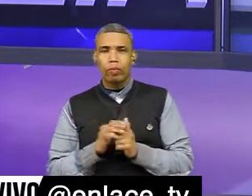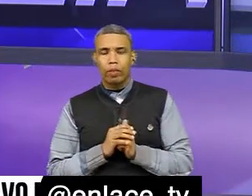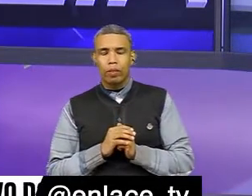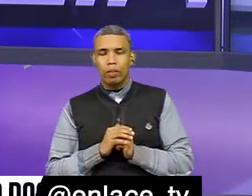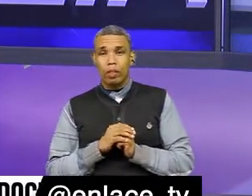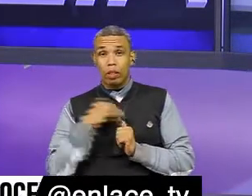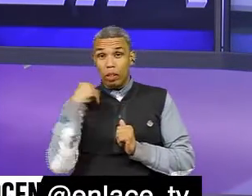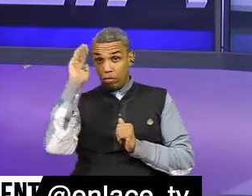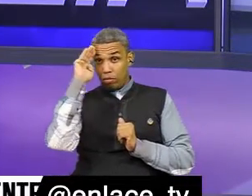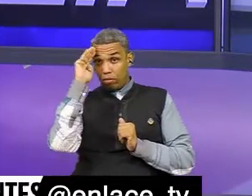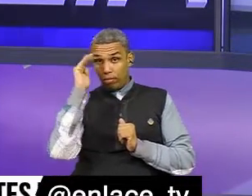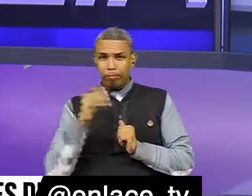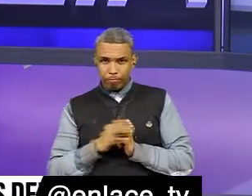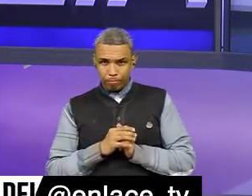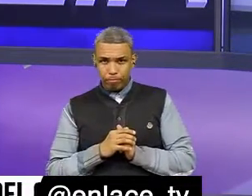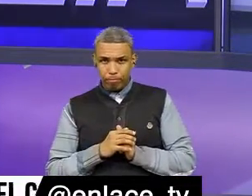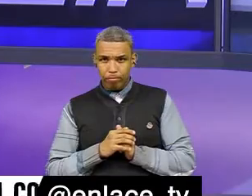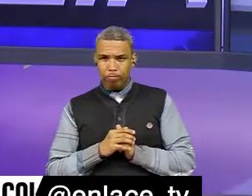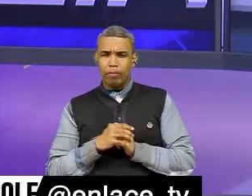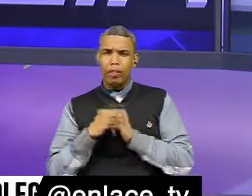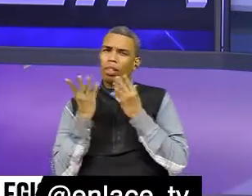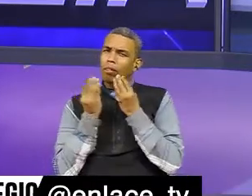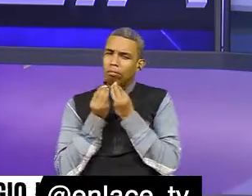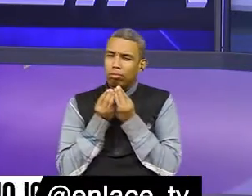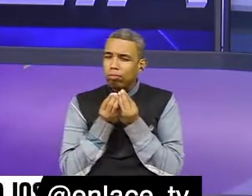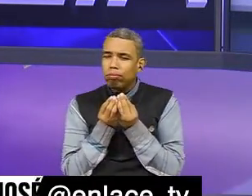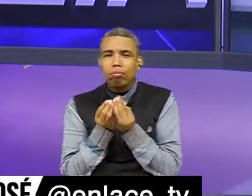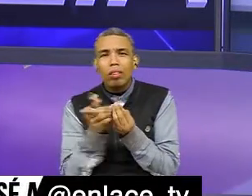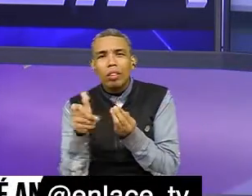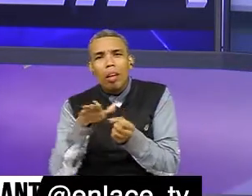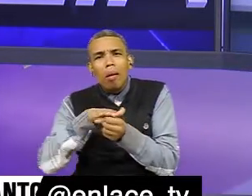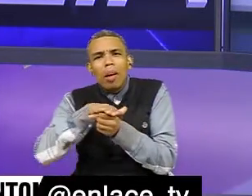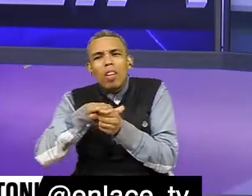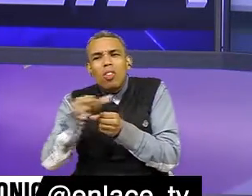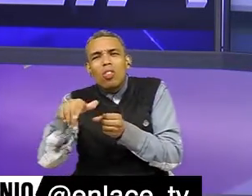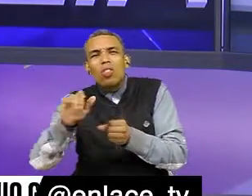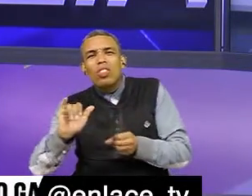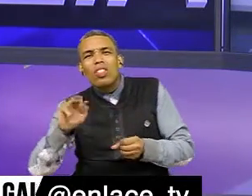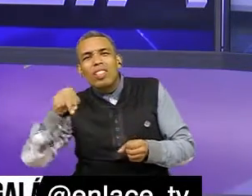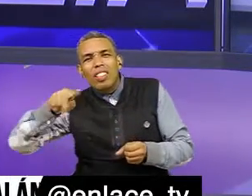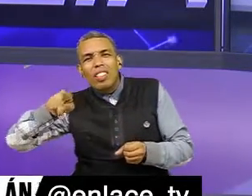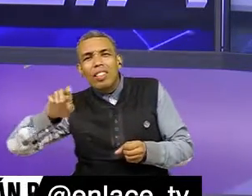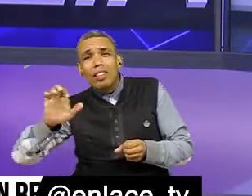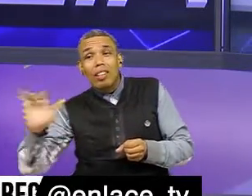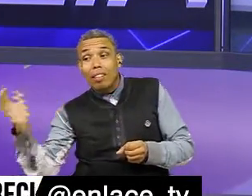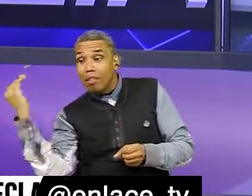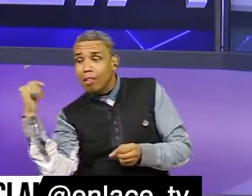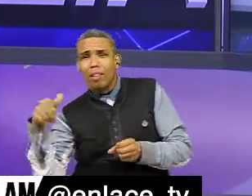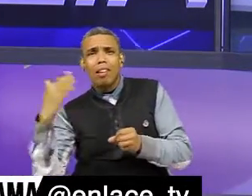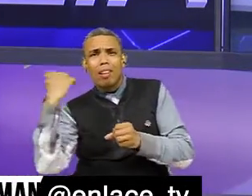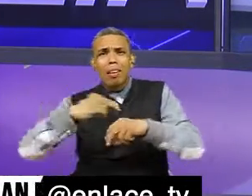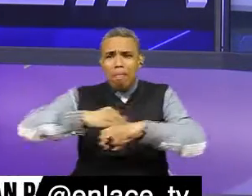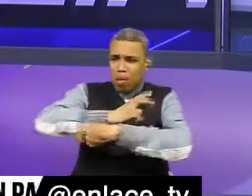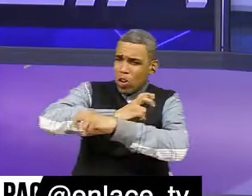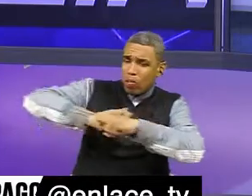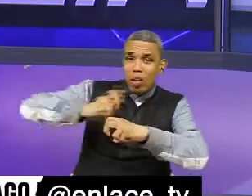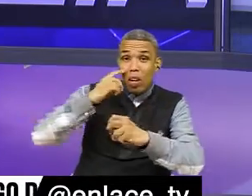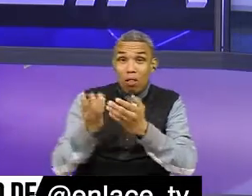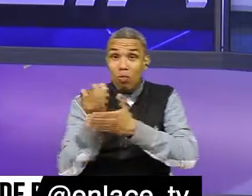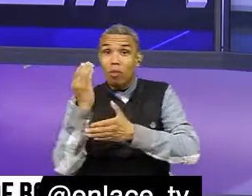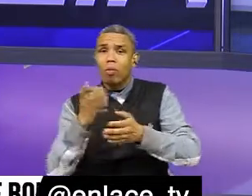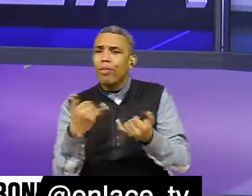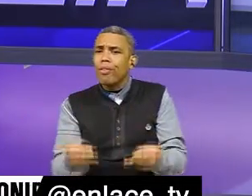policía recorrieron el recién inaugurado Parque del Iscredial, que a 4 días de haberse abierto al público ya presenta algunos daños. El secretario